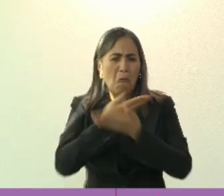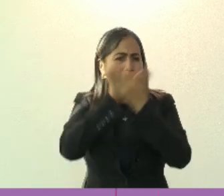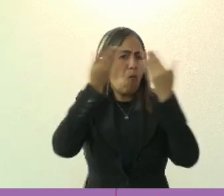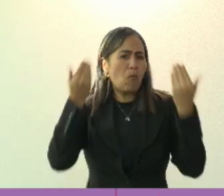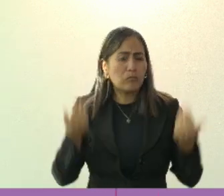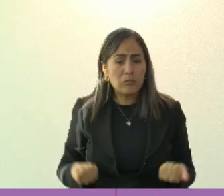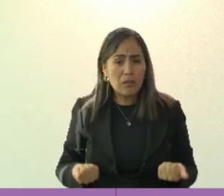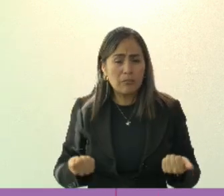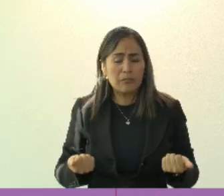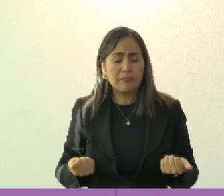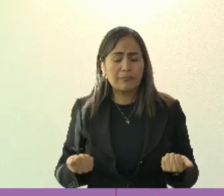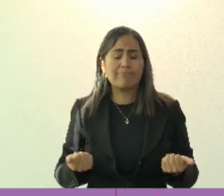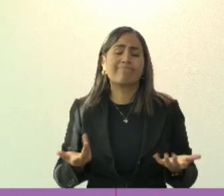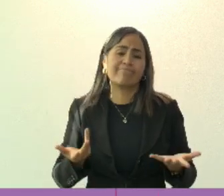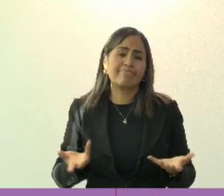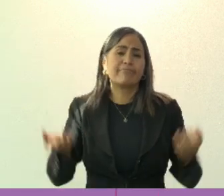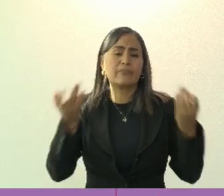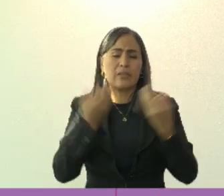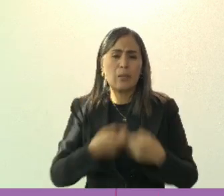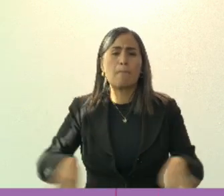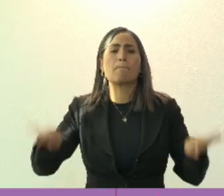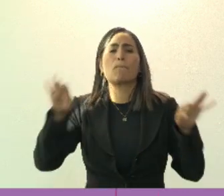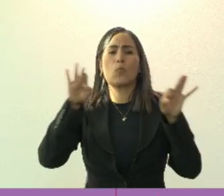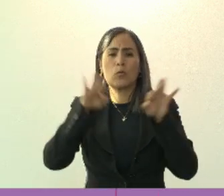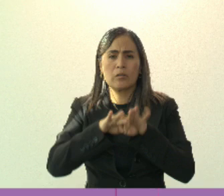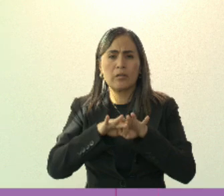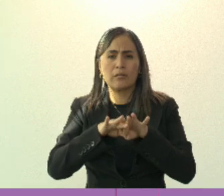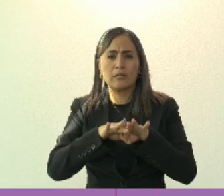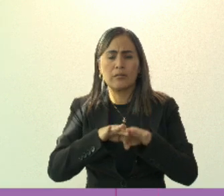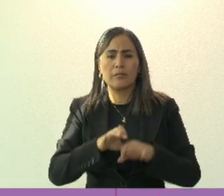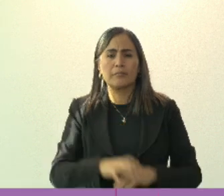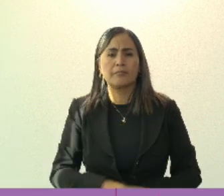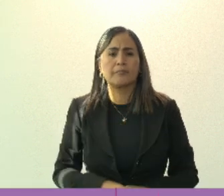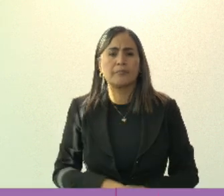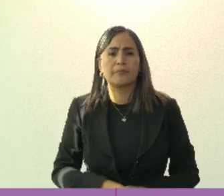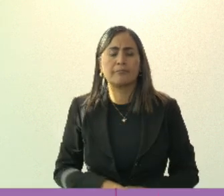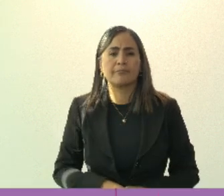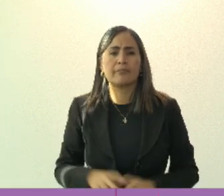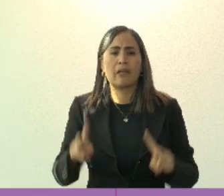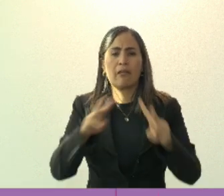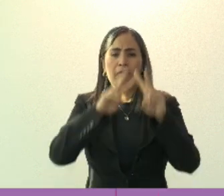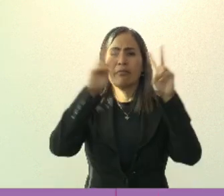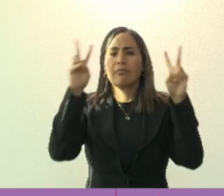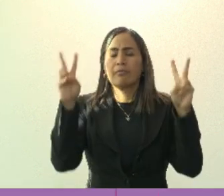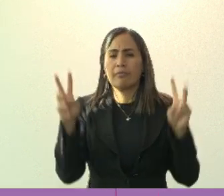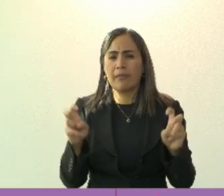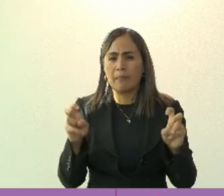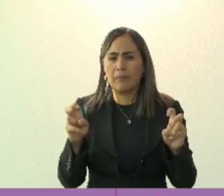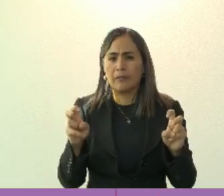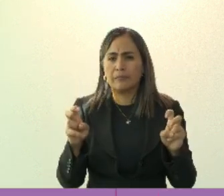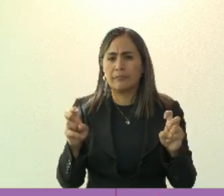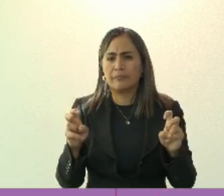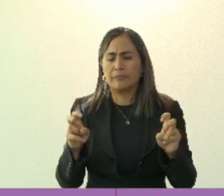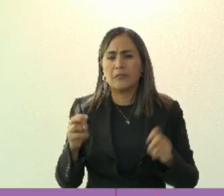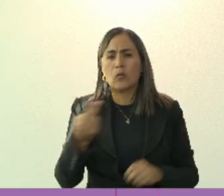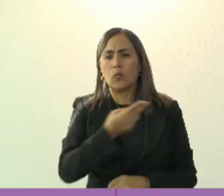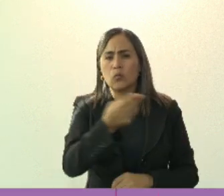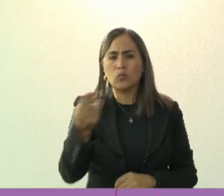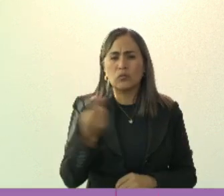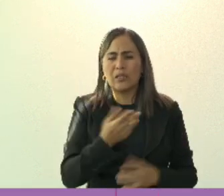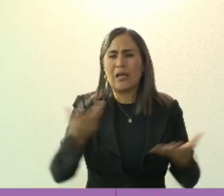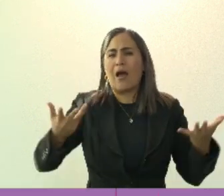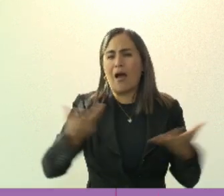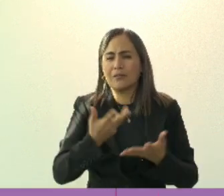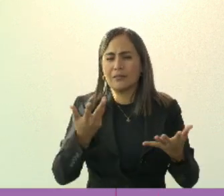Entonces, creo que es importante retomar este tema en función de lo que ustedes puedan lograr al